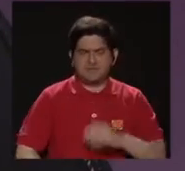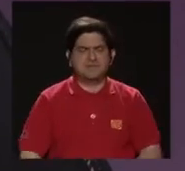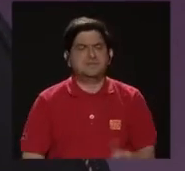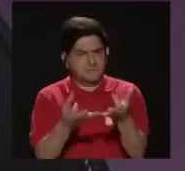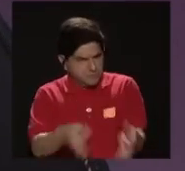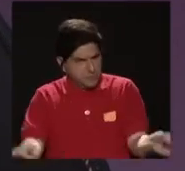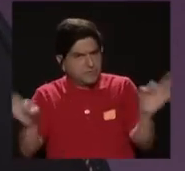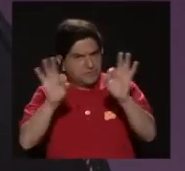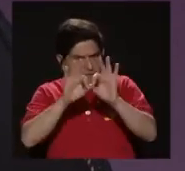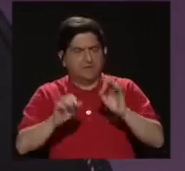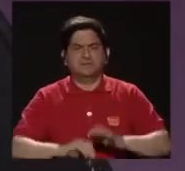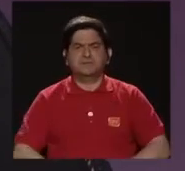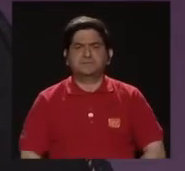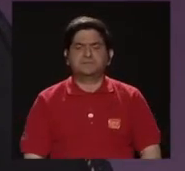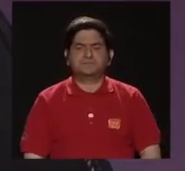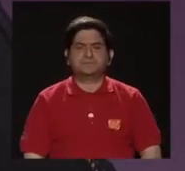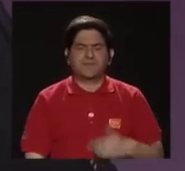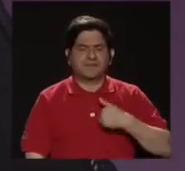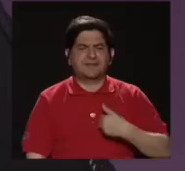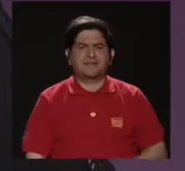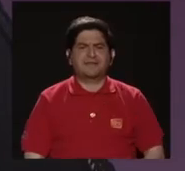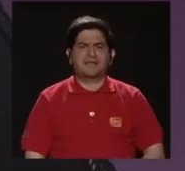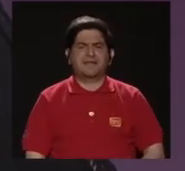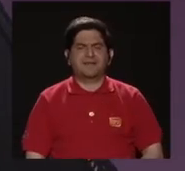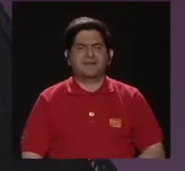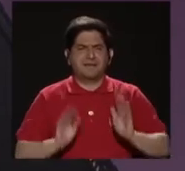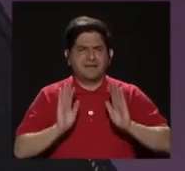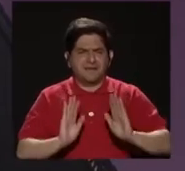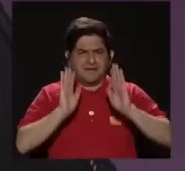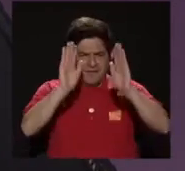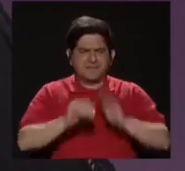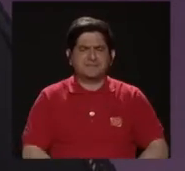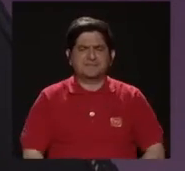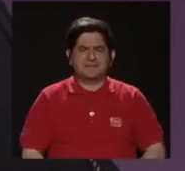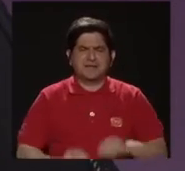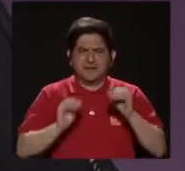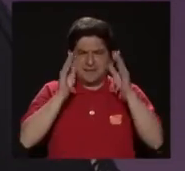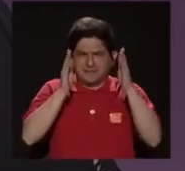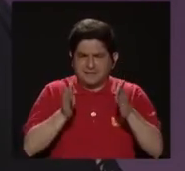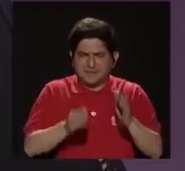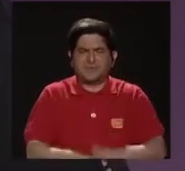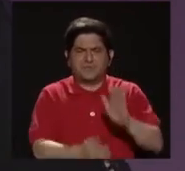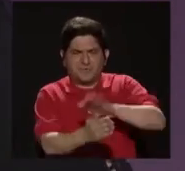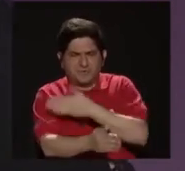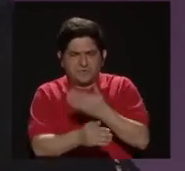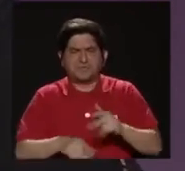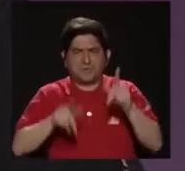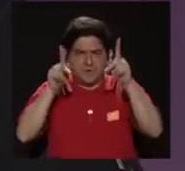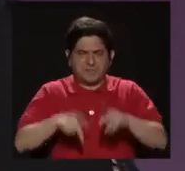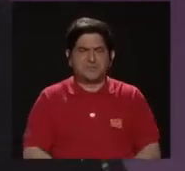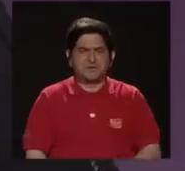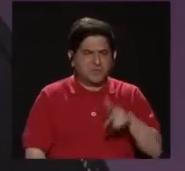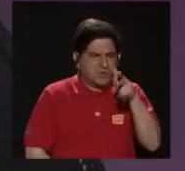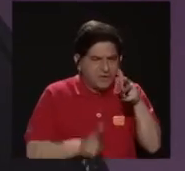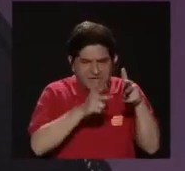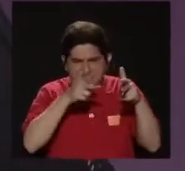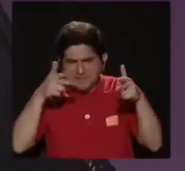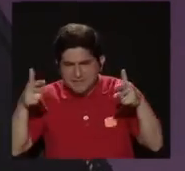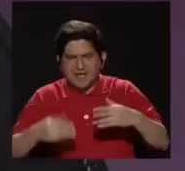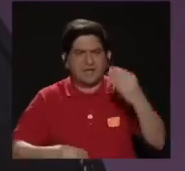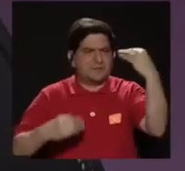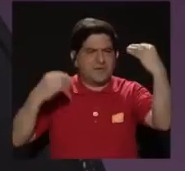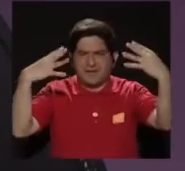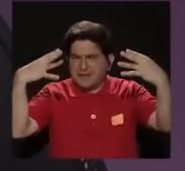tenemos un excelente maestro de música, la gente de cámara, de iluminación, de arte, todo